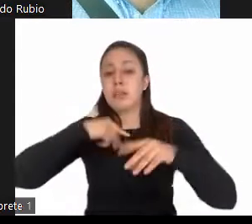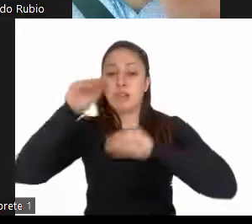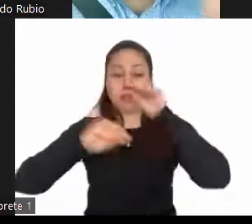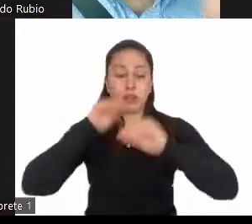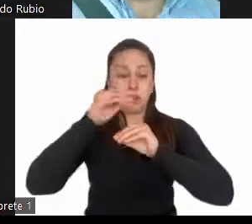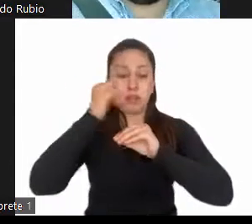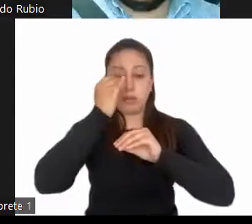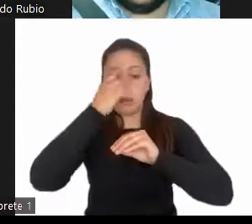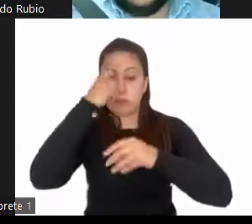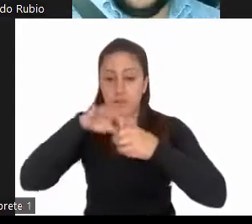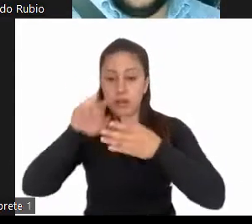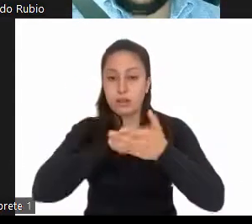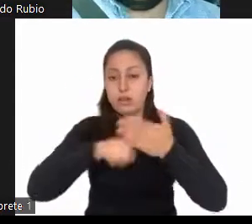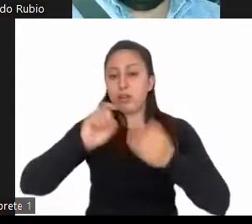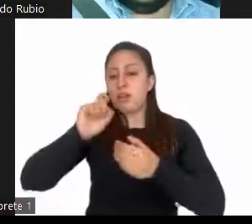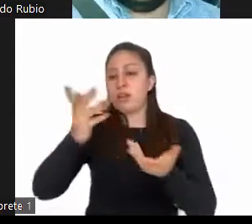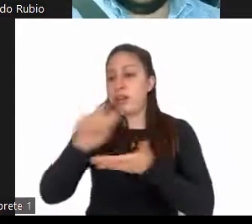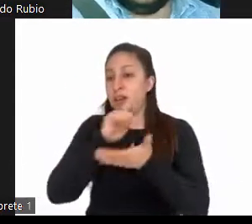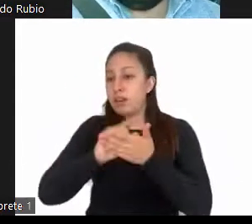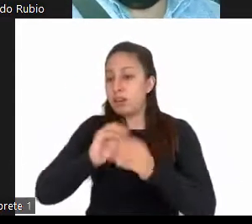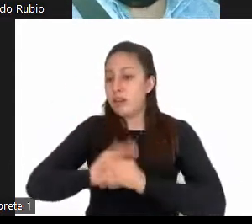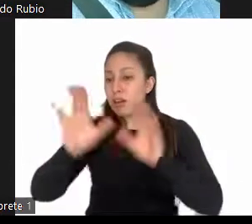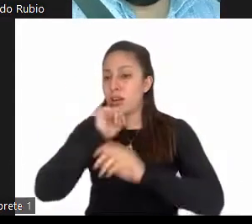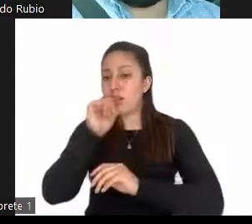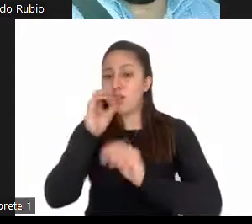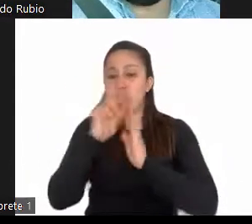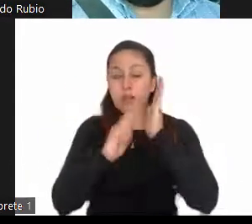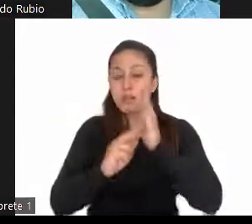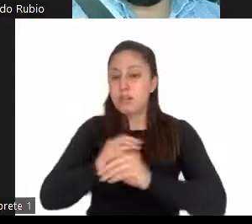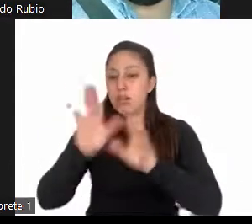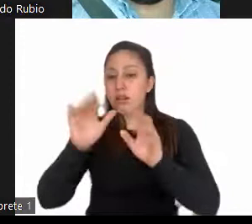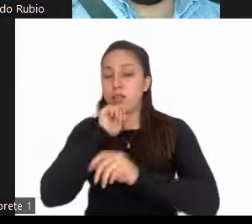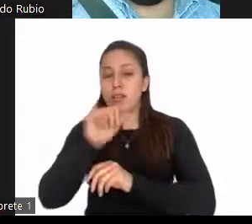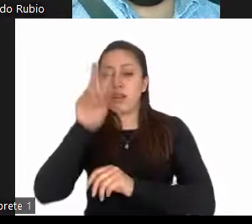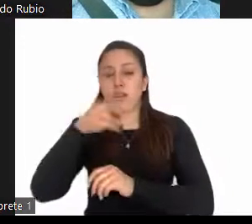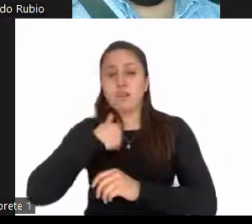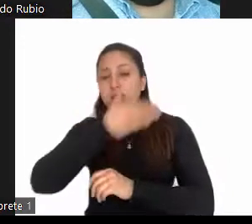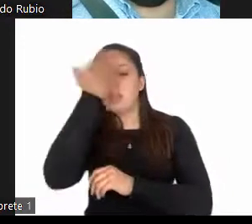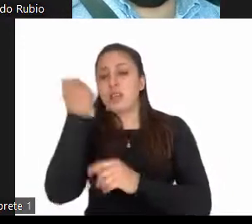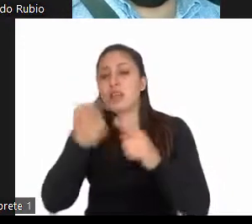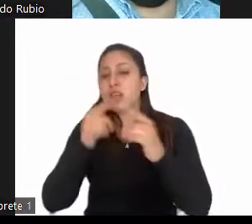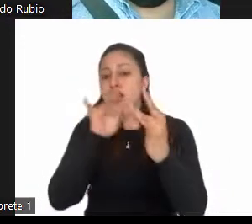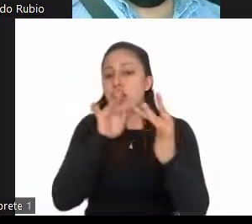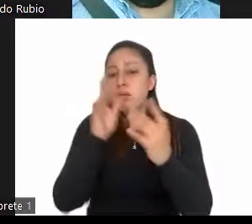de que no es clara la ley o no es claro este reglamento, no sabemos a dónde, si lo